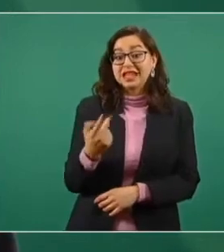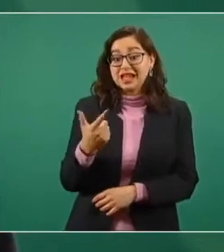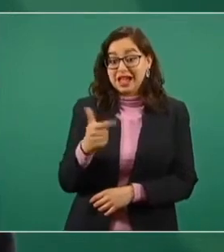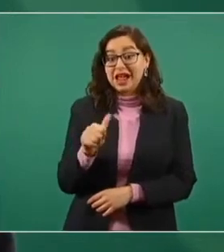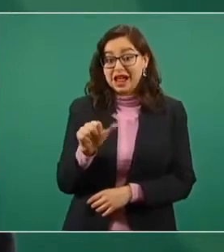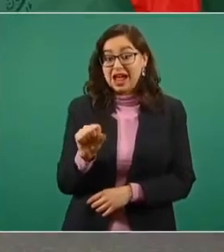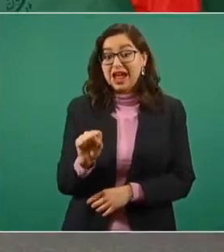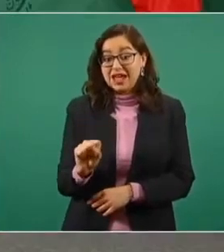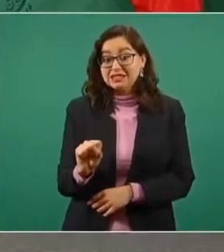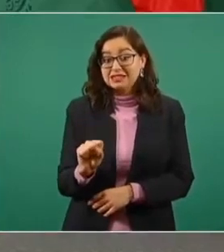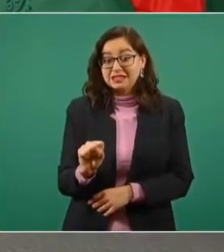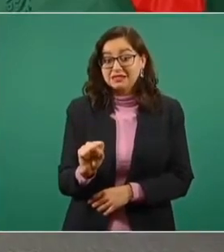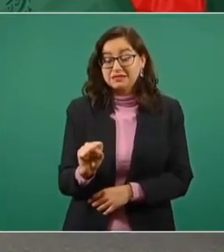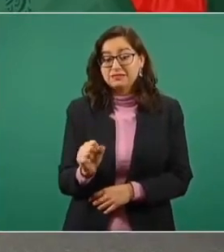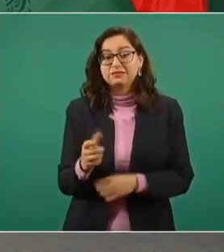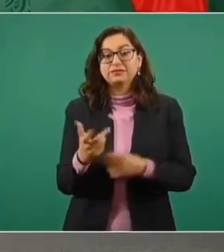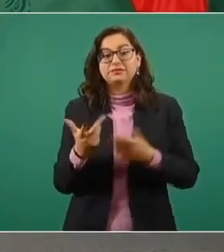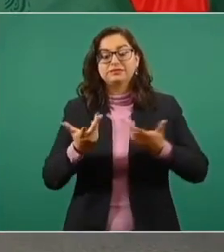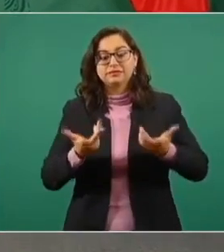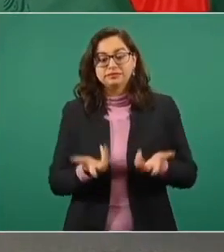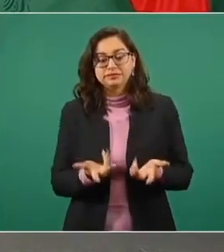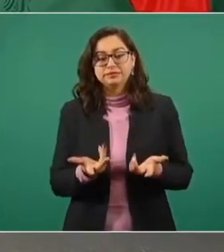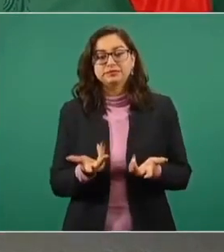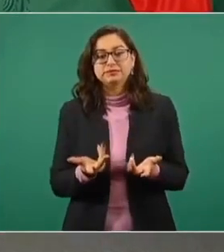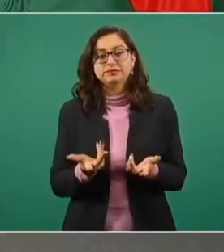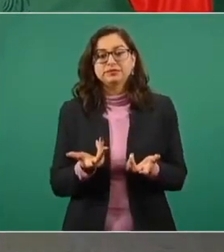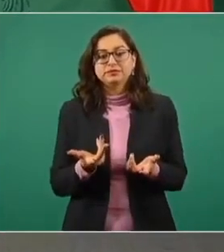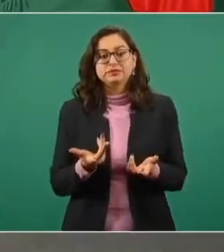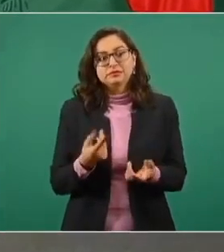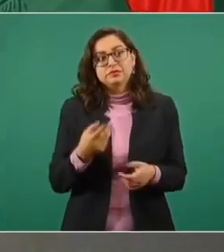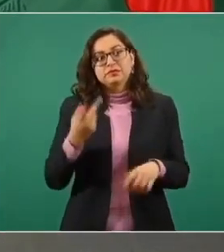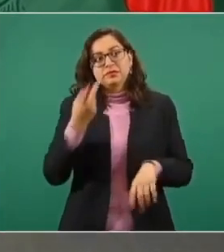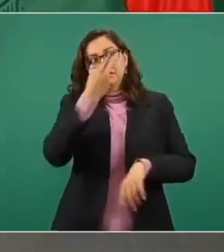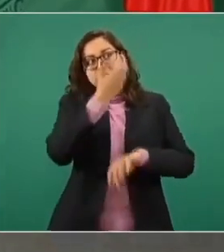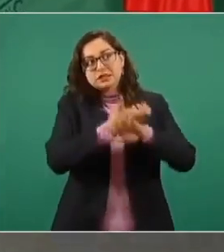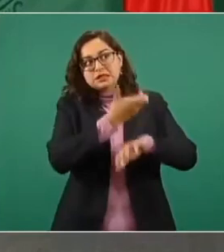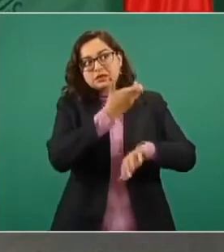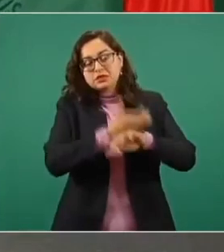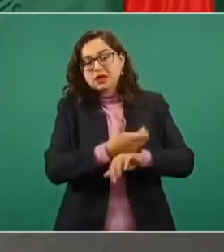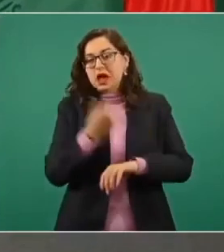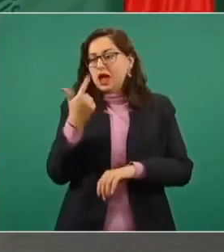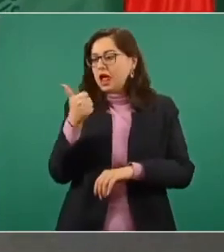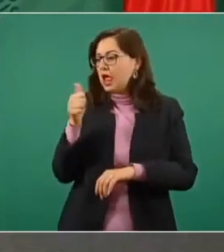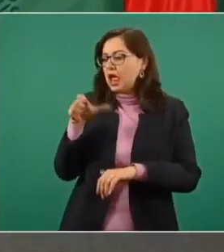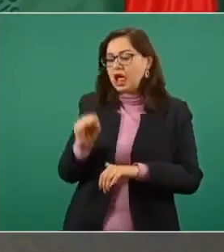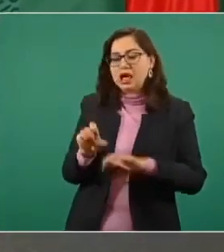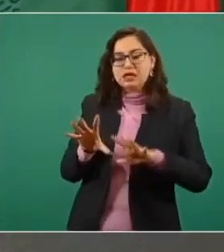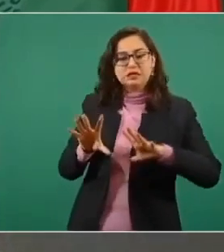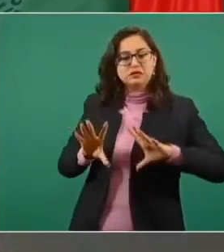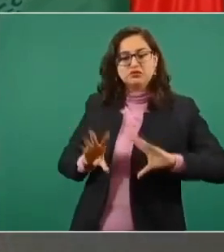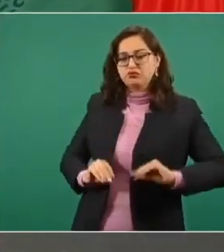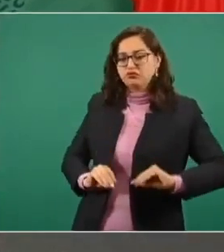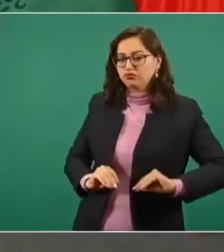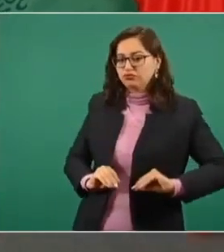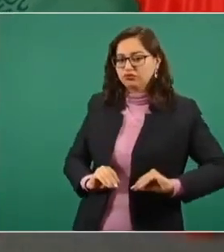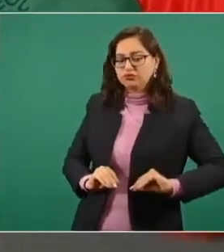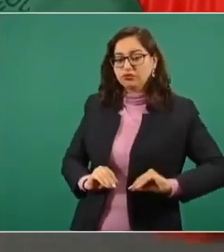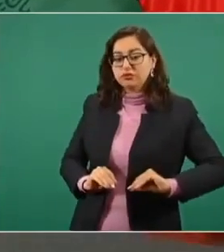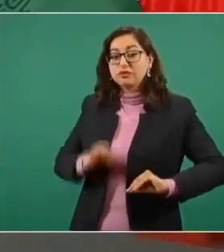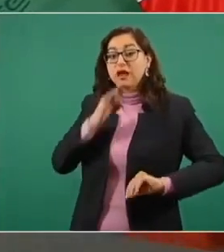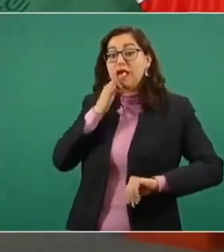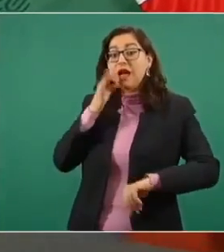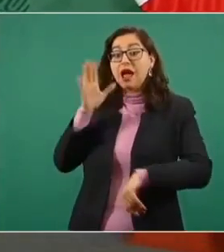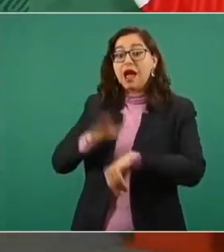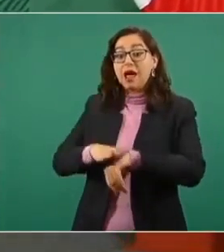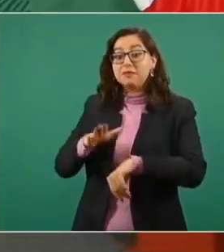gas, se suspendió el suministro de gas porque han